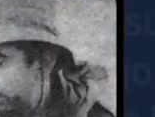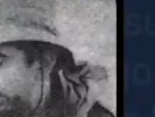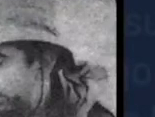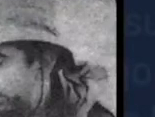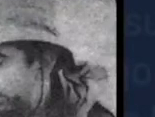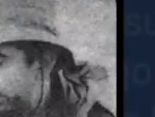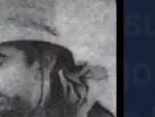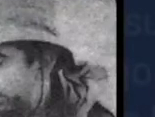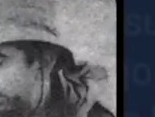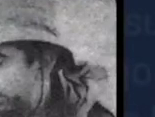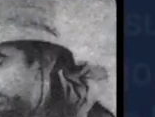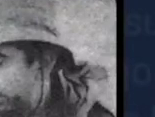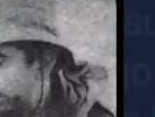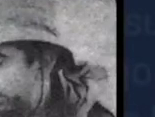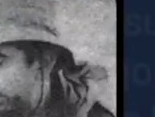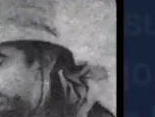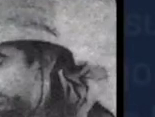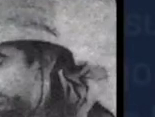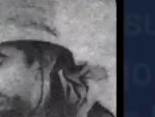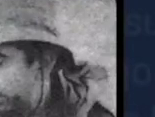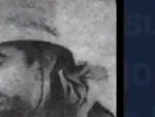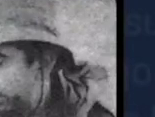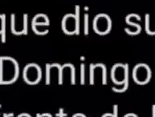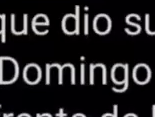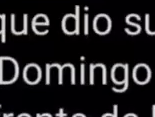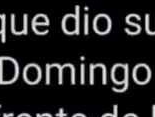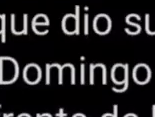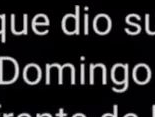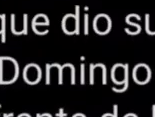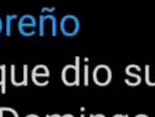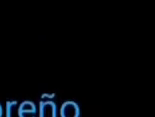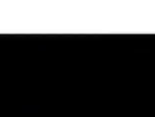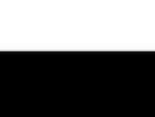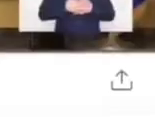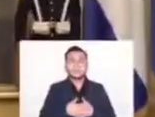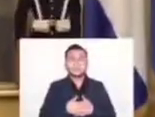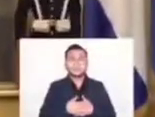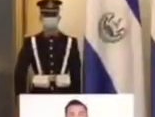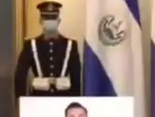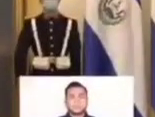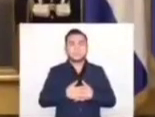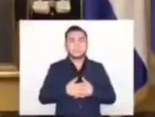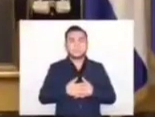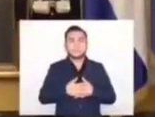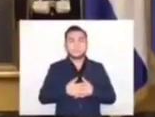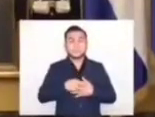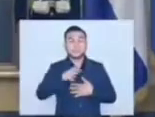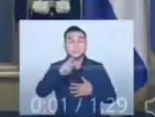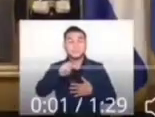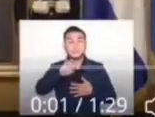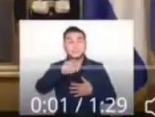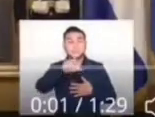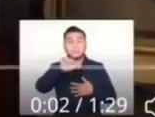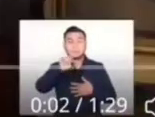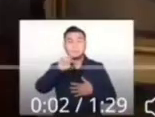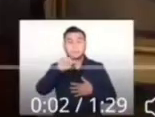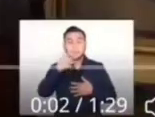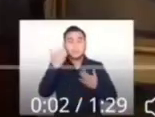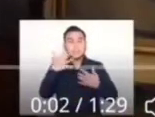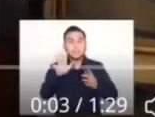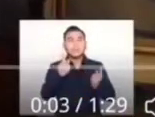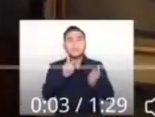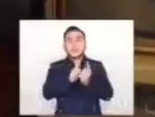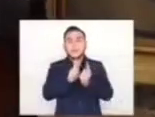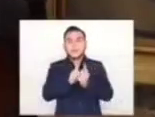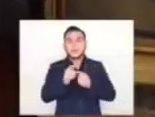coronel Monterrosa. Uno que asesinó a tanta gente. Vamos a ver el video.